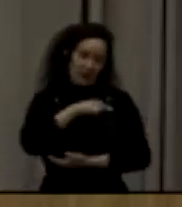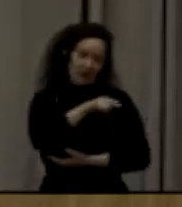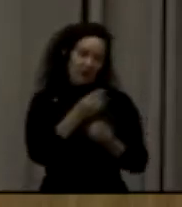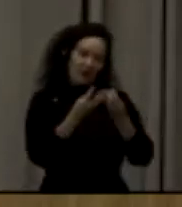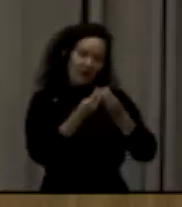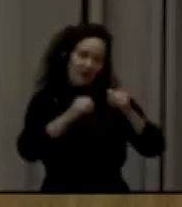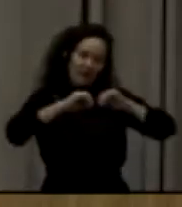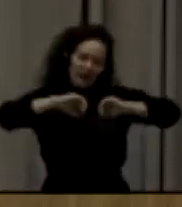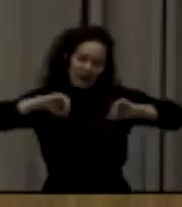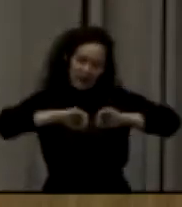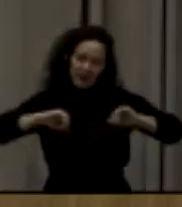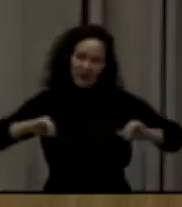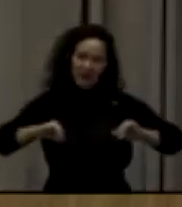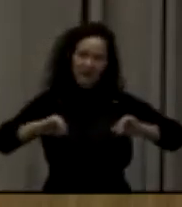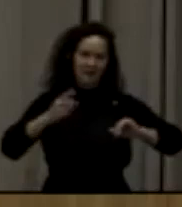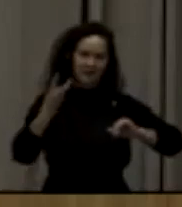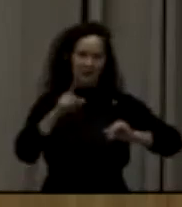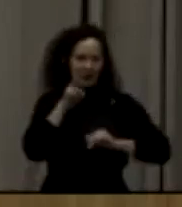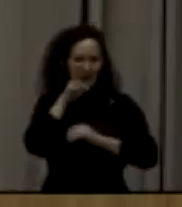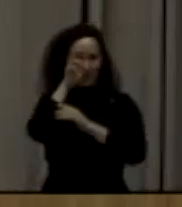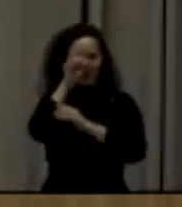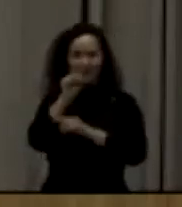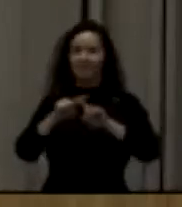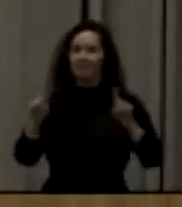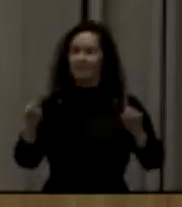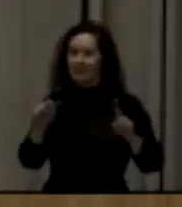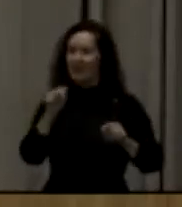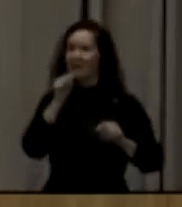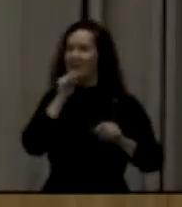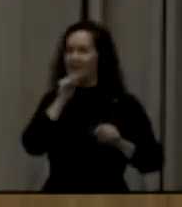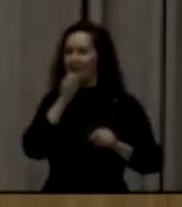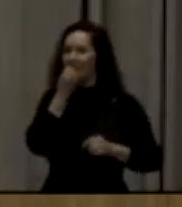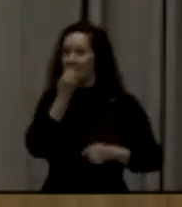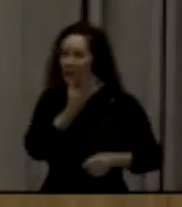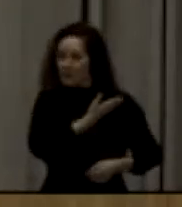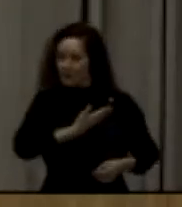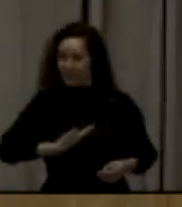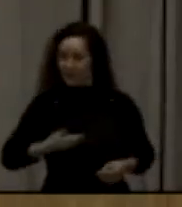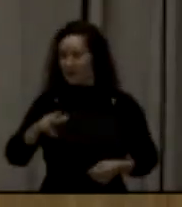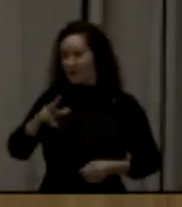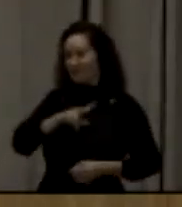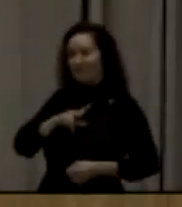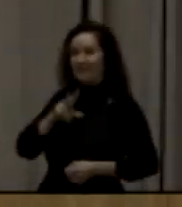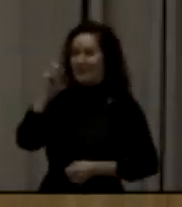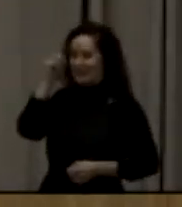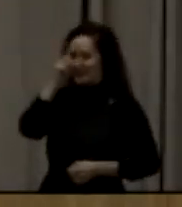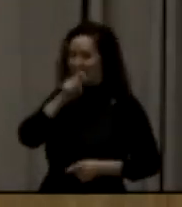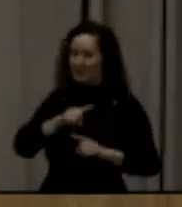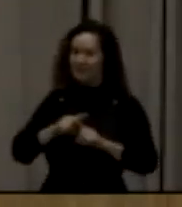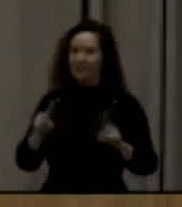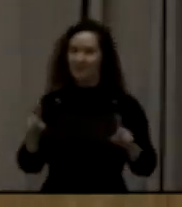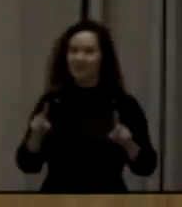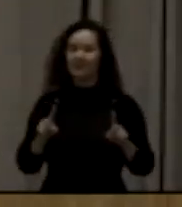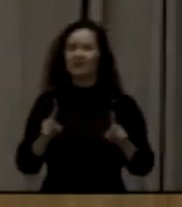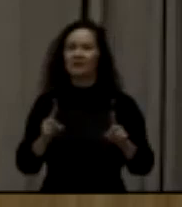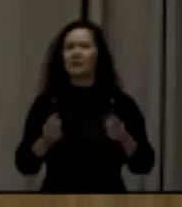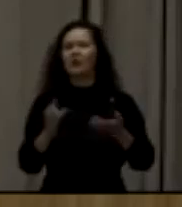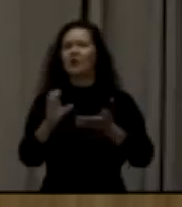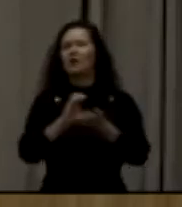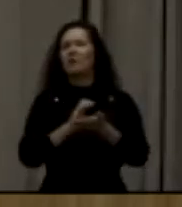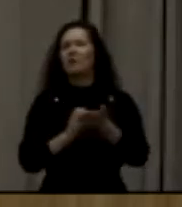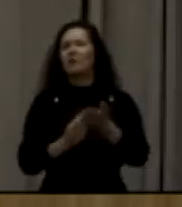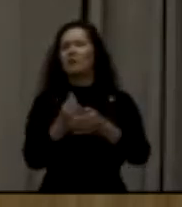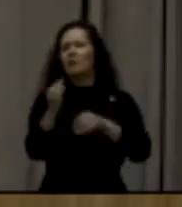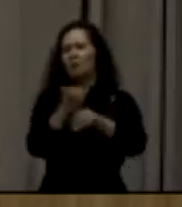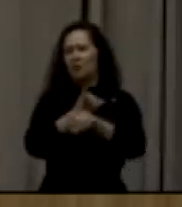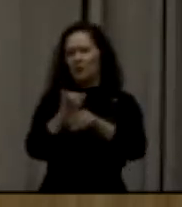segmentado pero que de alguna forma era más público que privado entonces esa parte del desfinanciamiento fue una estrategia principal